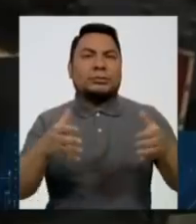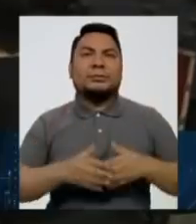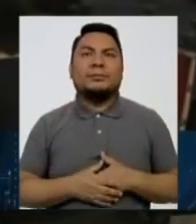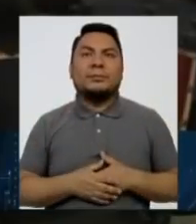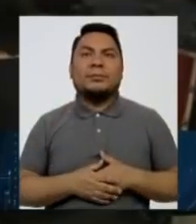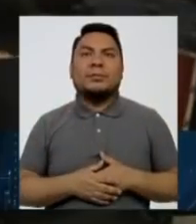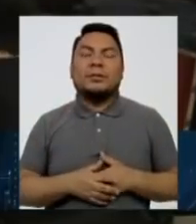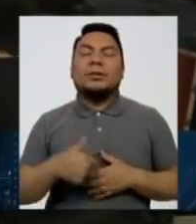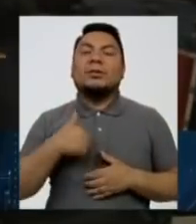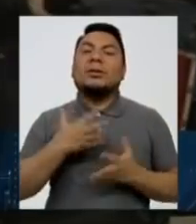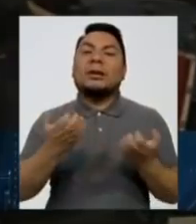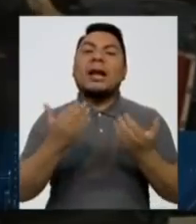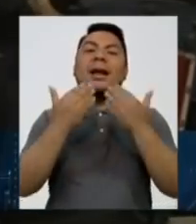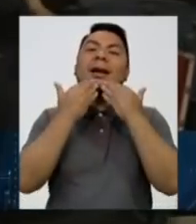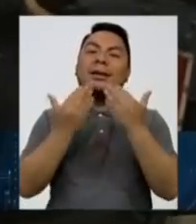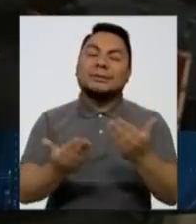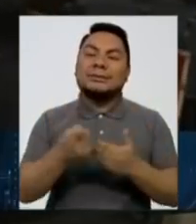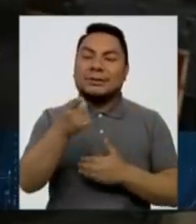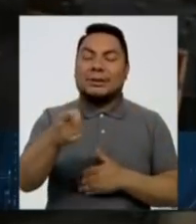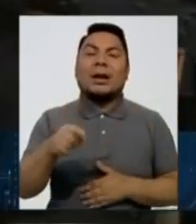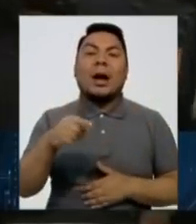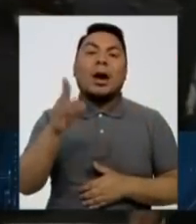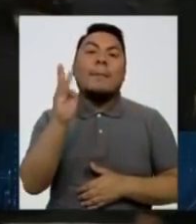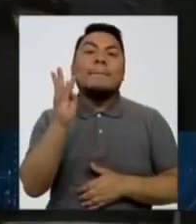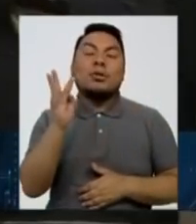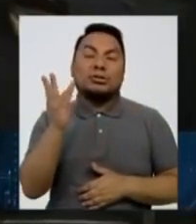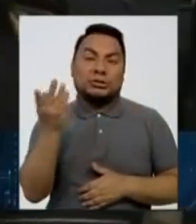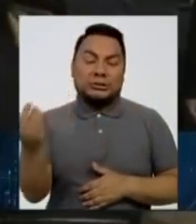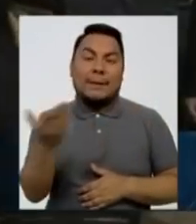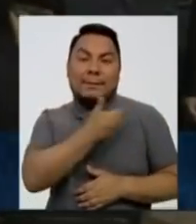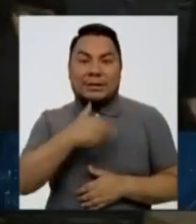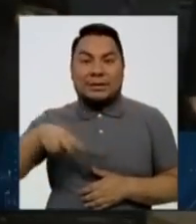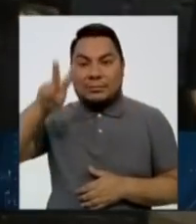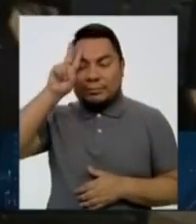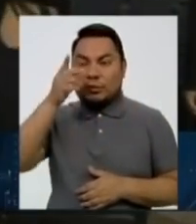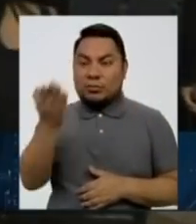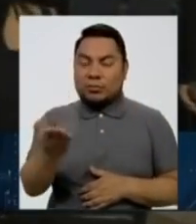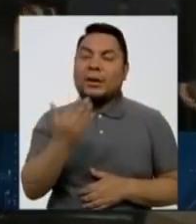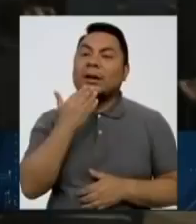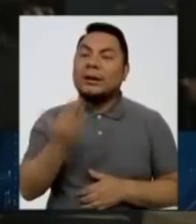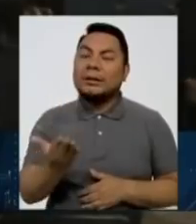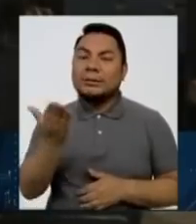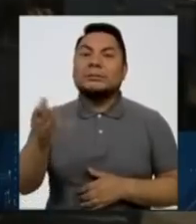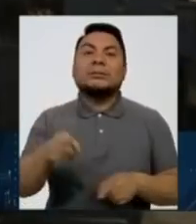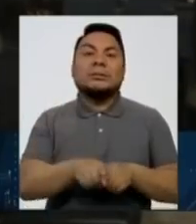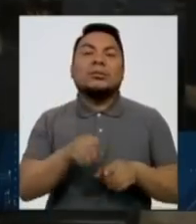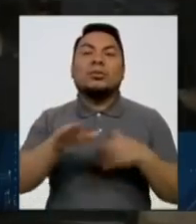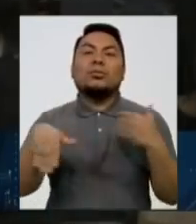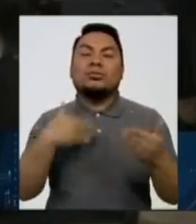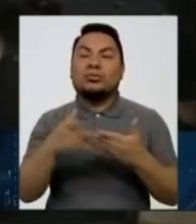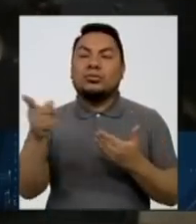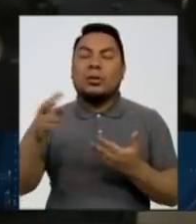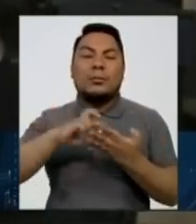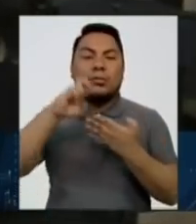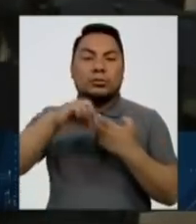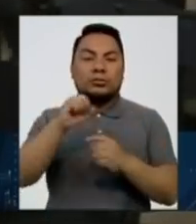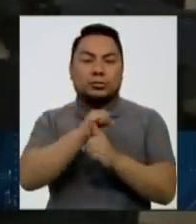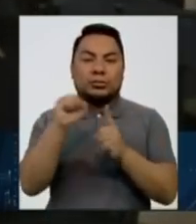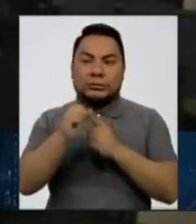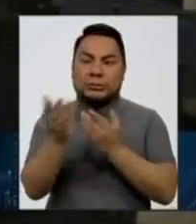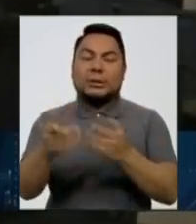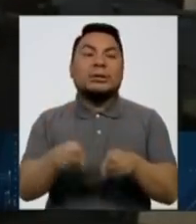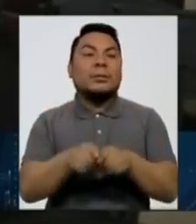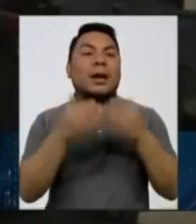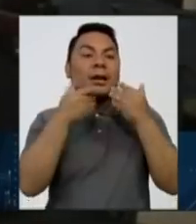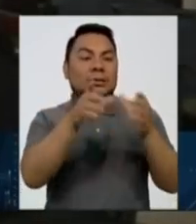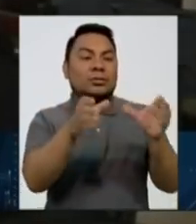Quisiera expresar mi agradecimiento a la primera dama que ha prestado mucha atención a los proyectos sociales y también quisiera agradecer a